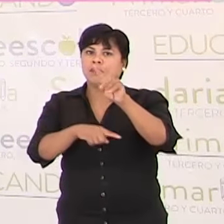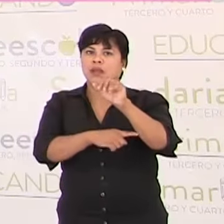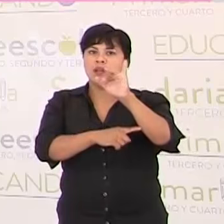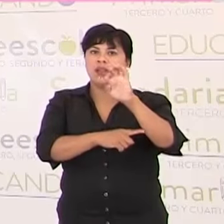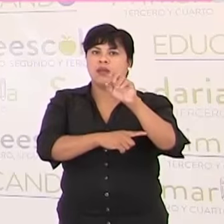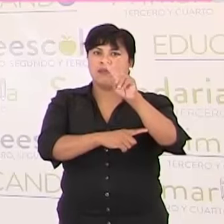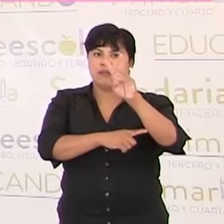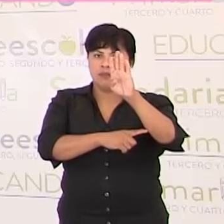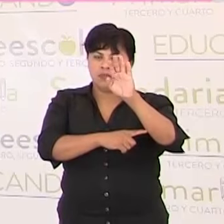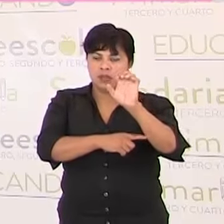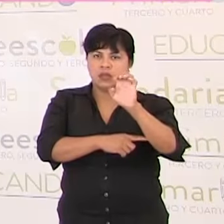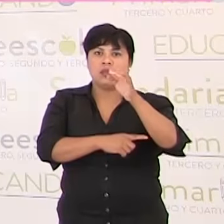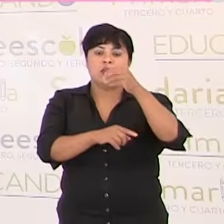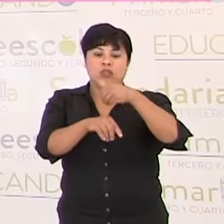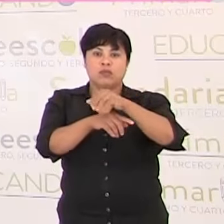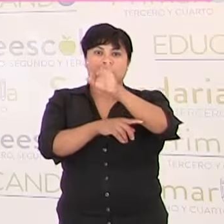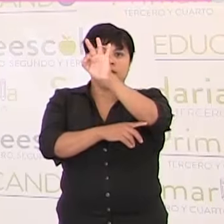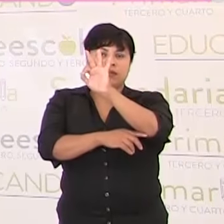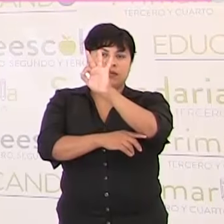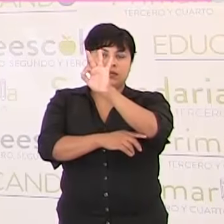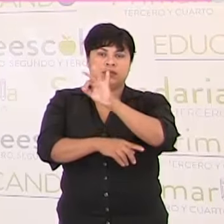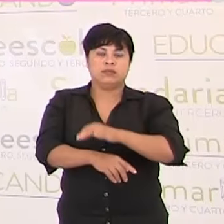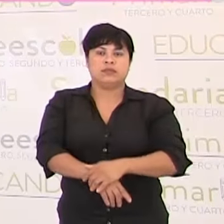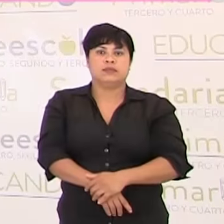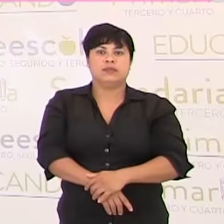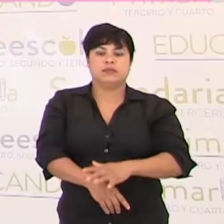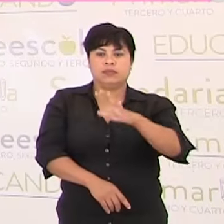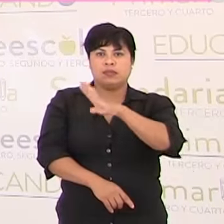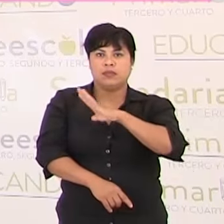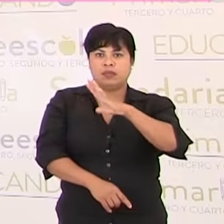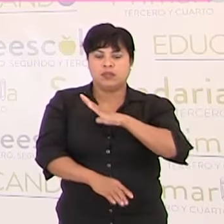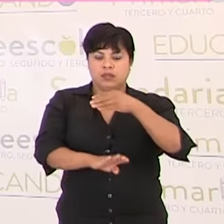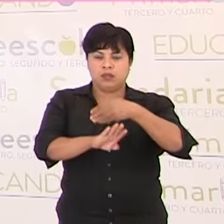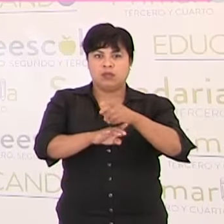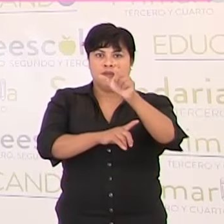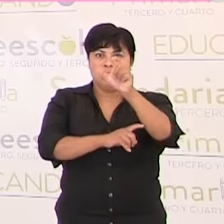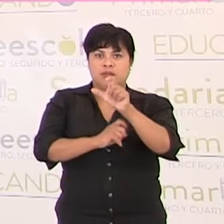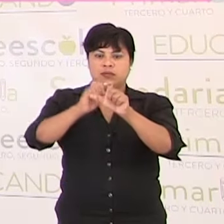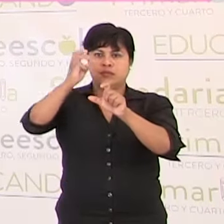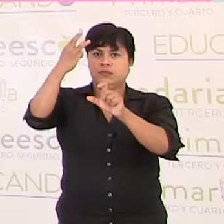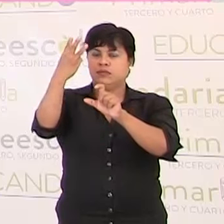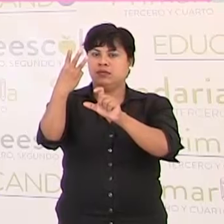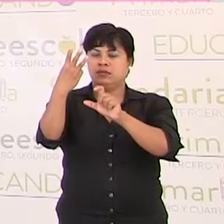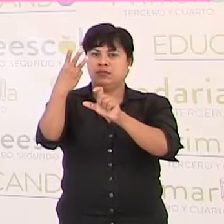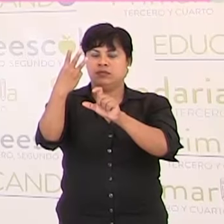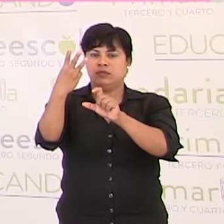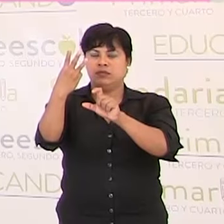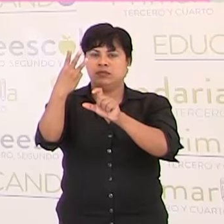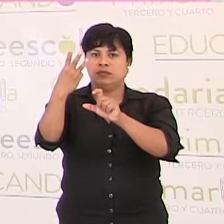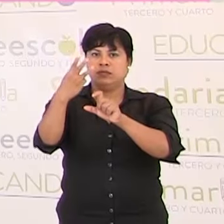literal, y el número 3, que se encuentra en la parte